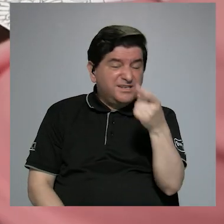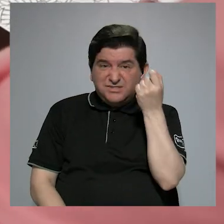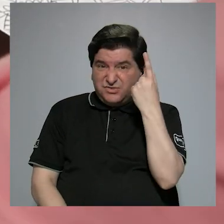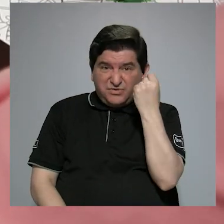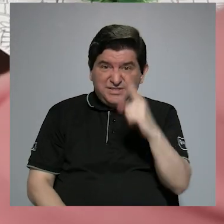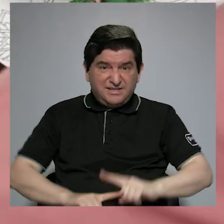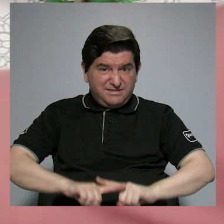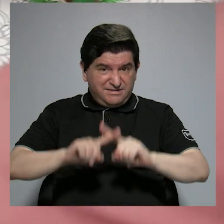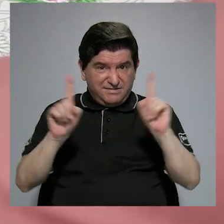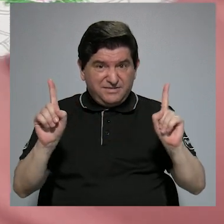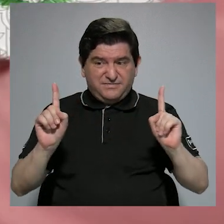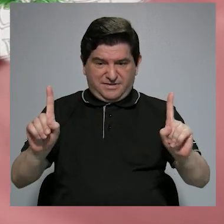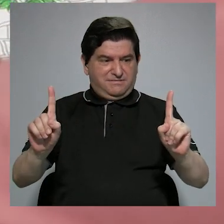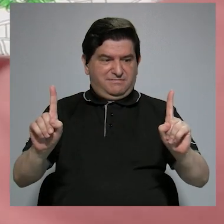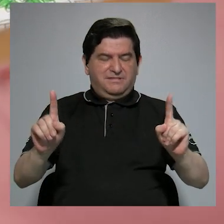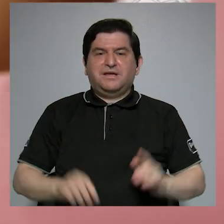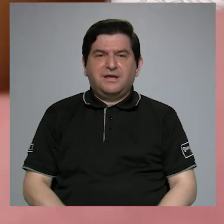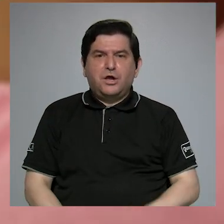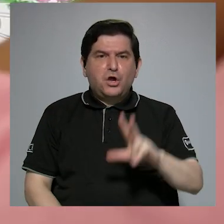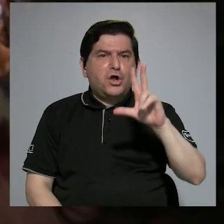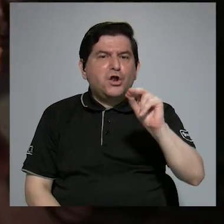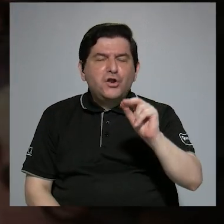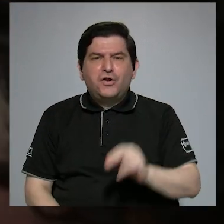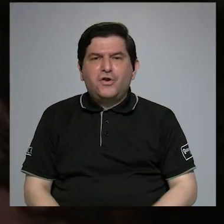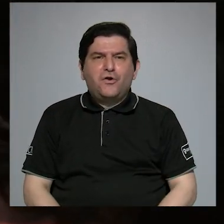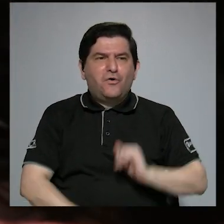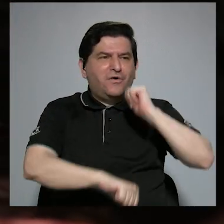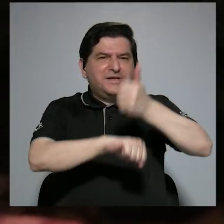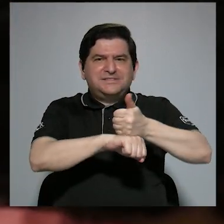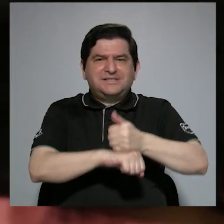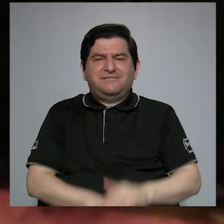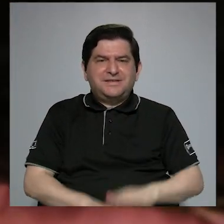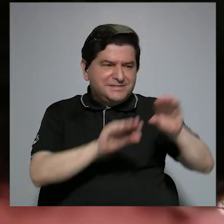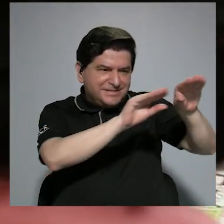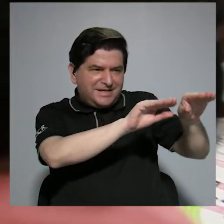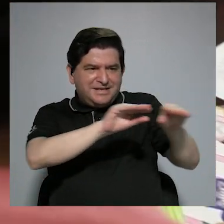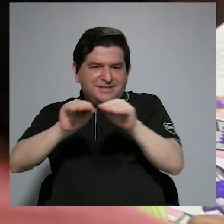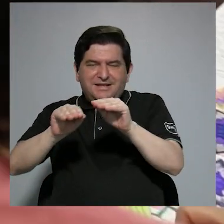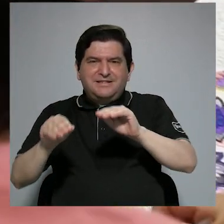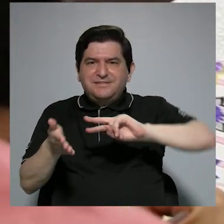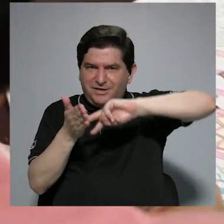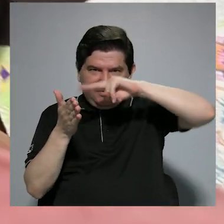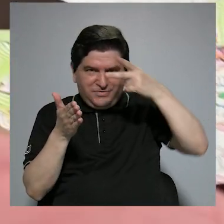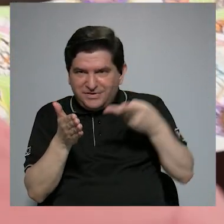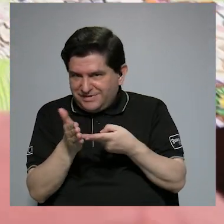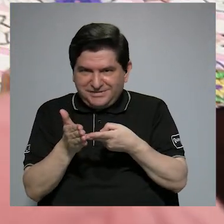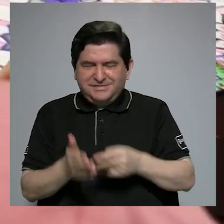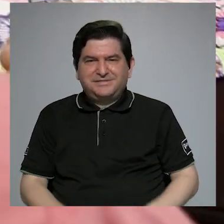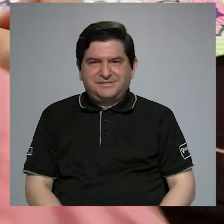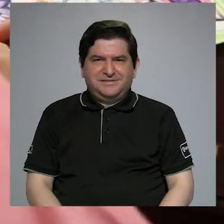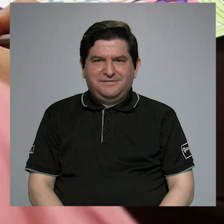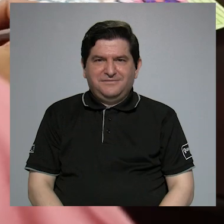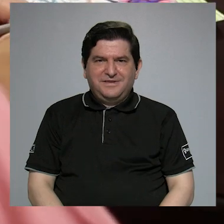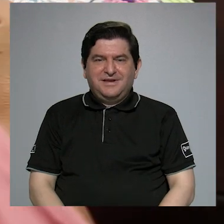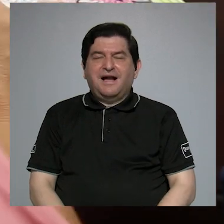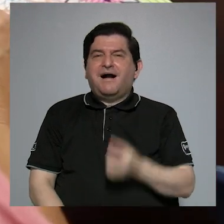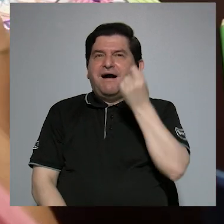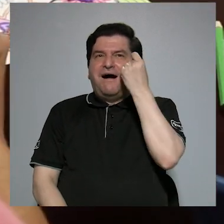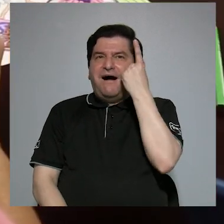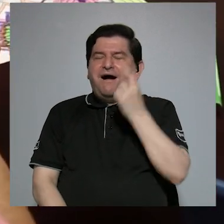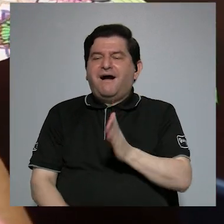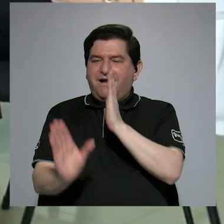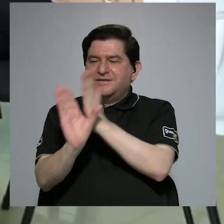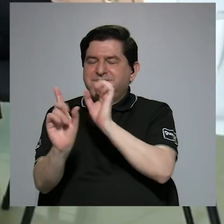esa diferencia, ¿verdad?, hasta que no hagamos ese traslado epistemológico hacia esa